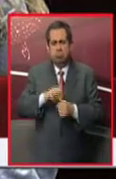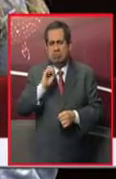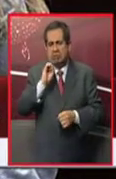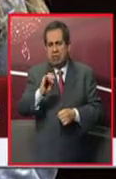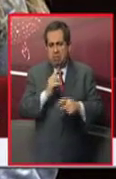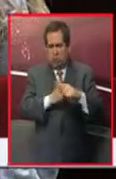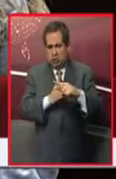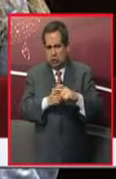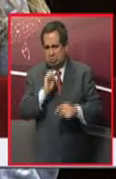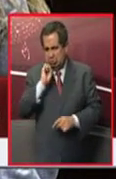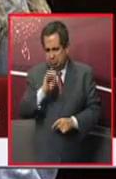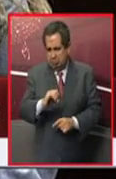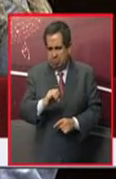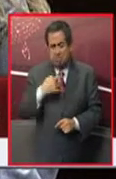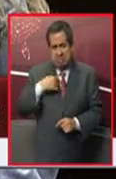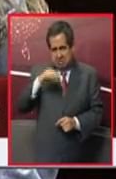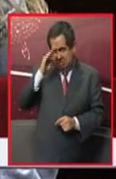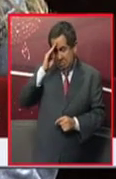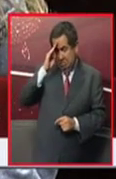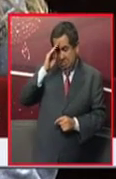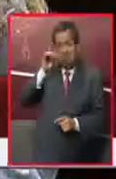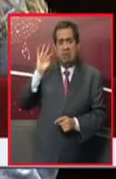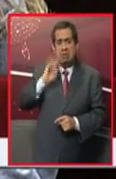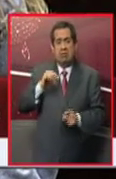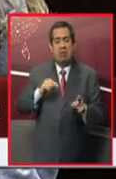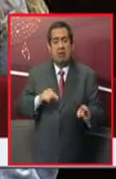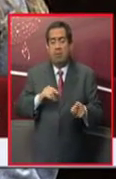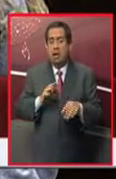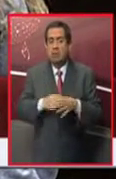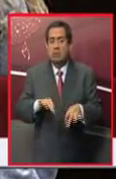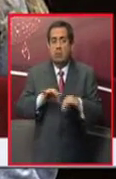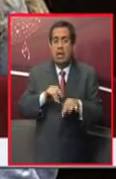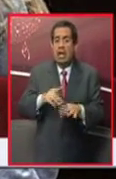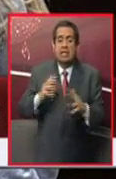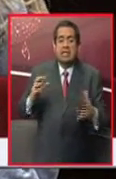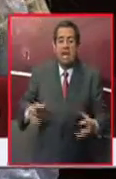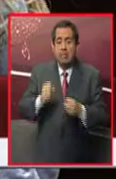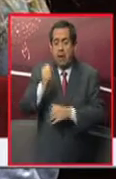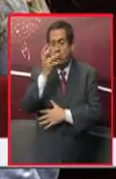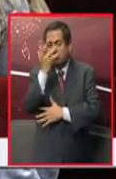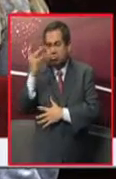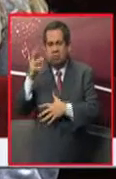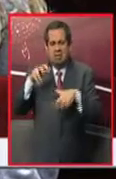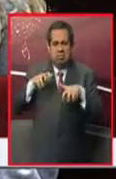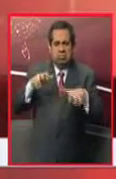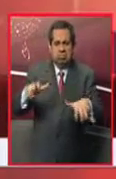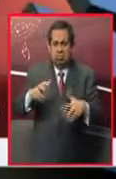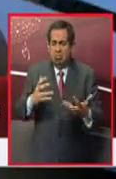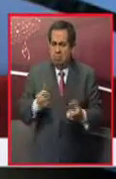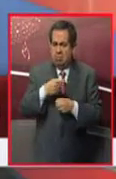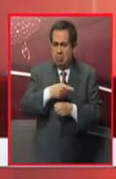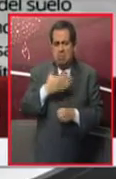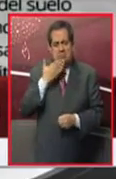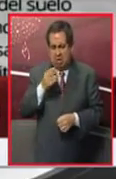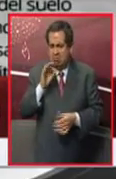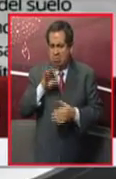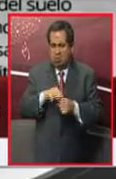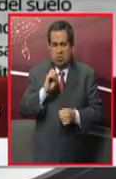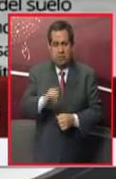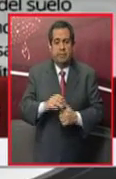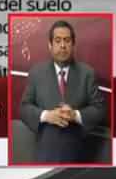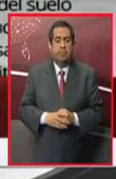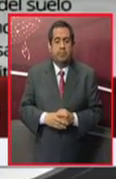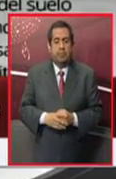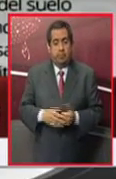la propuesta por considerar que prioriza la salvaguarda de los bosques y las selvas en nuestro país. La